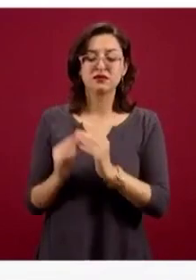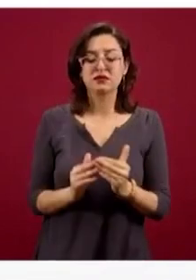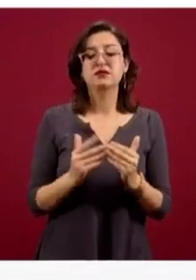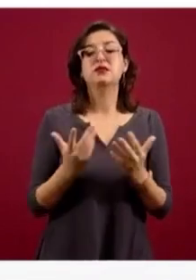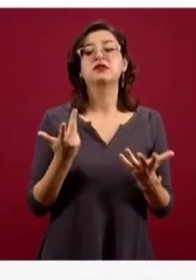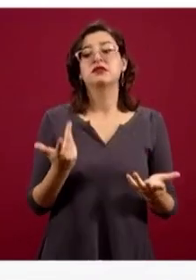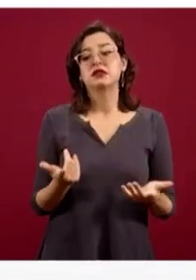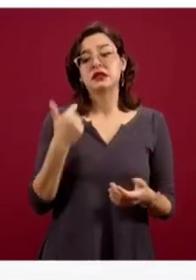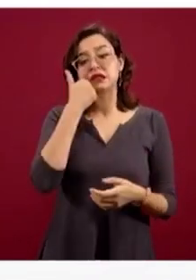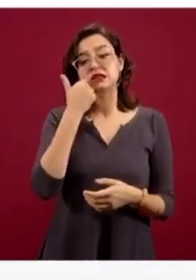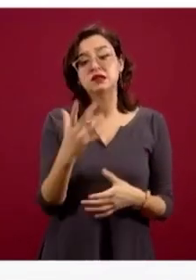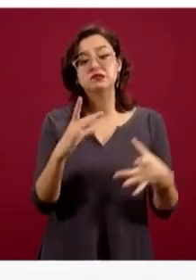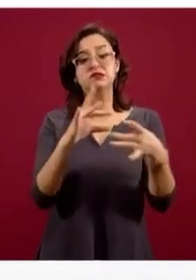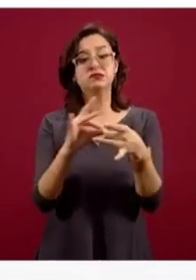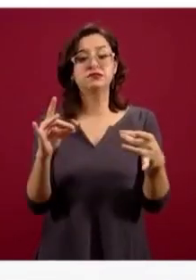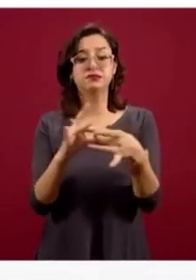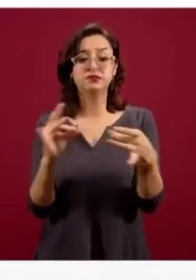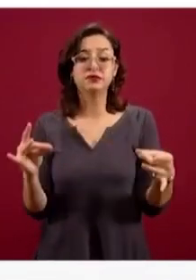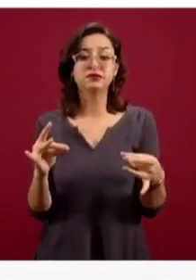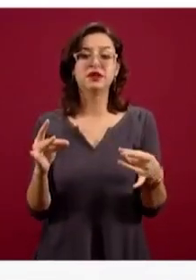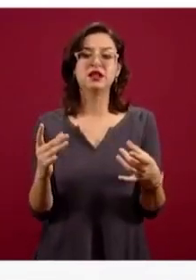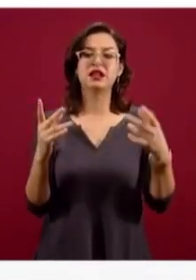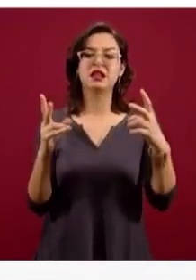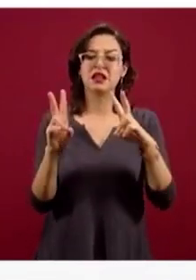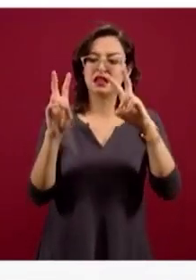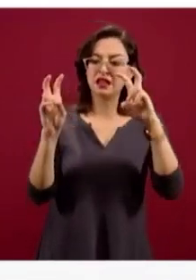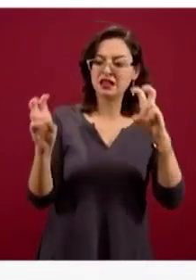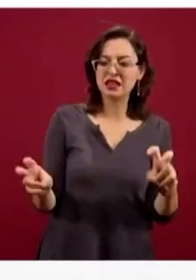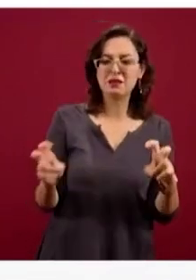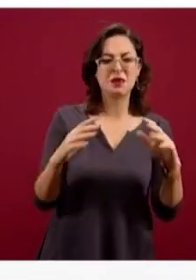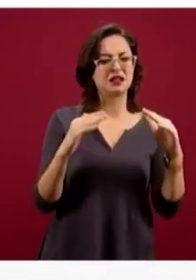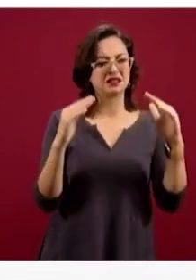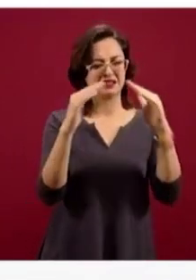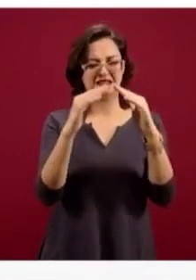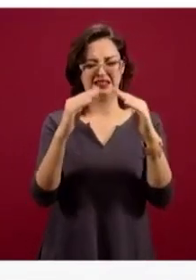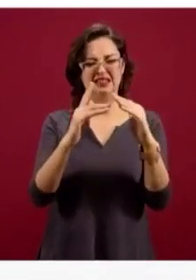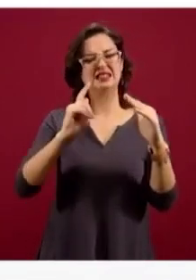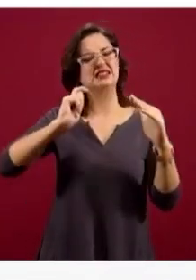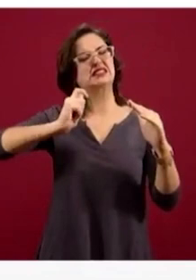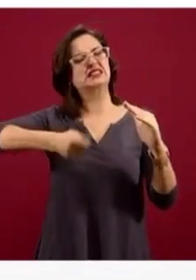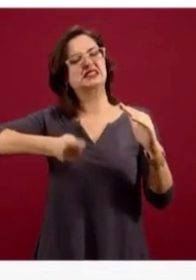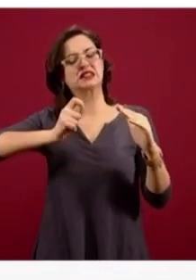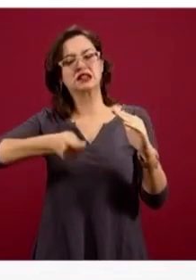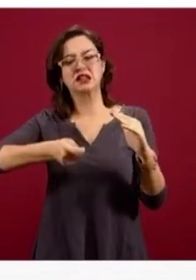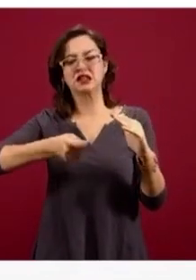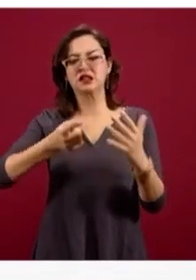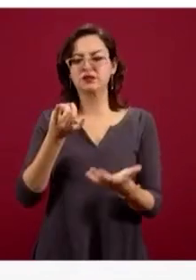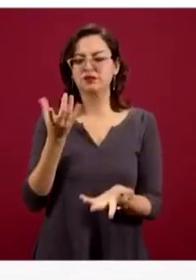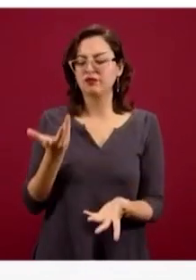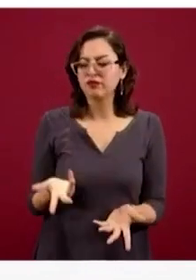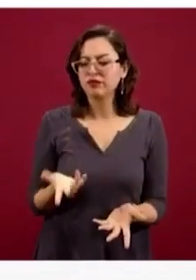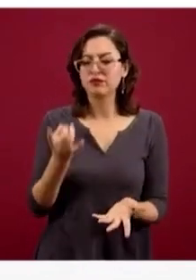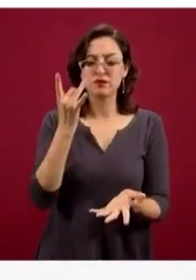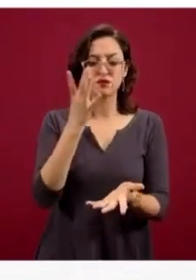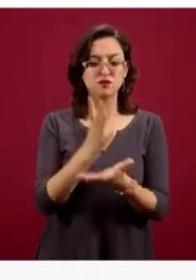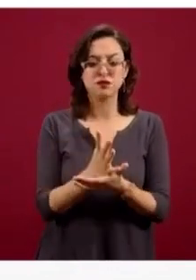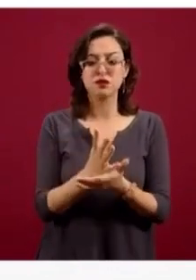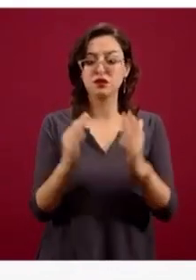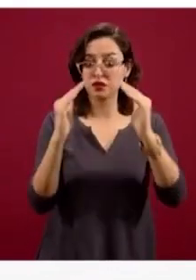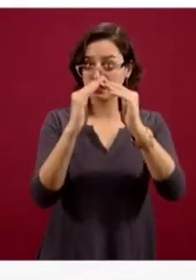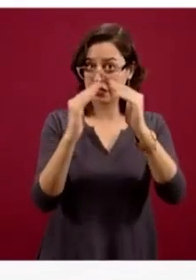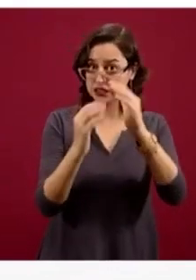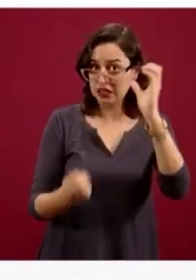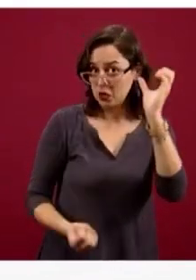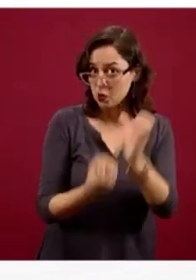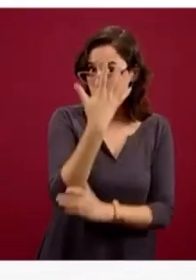cuando nosotros hablamos o decimos acciones habitacionales nos referimos no a acciones de vivienda nueva eso es